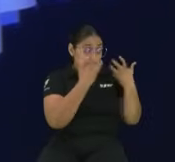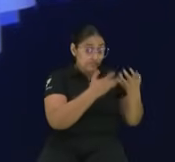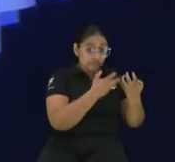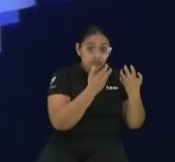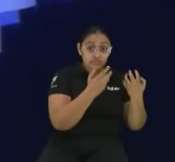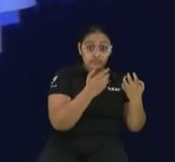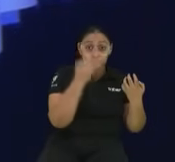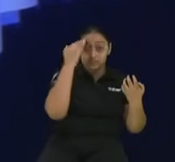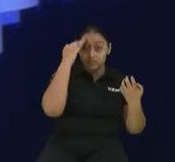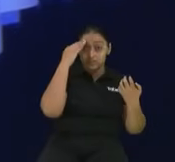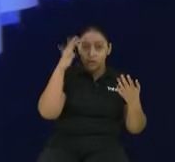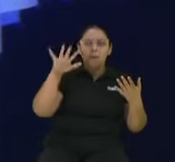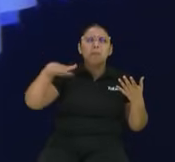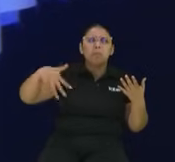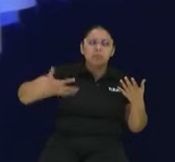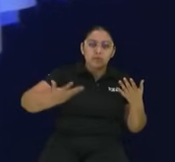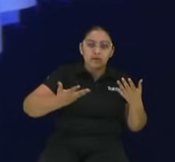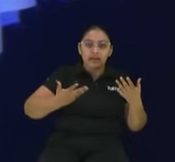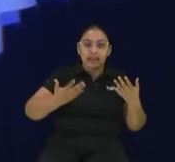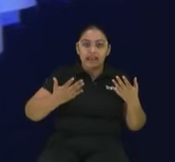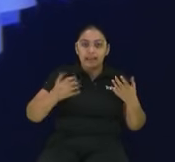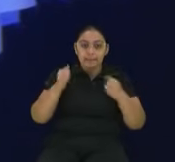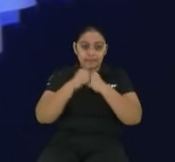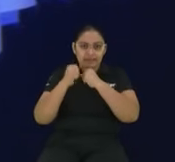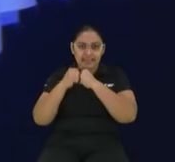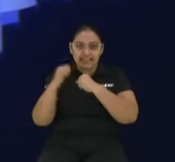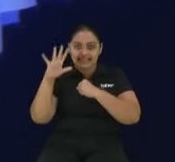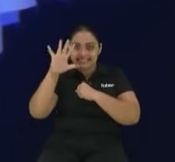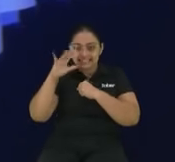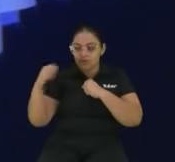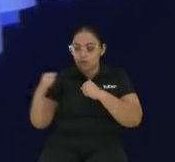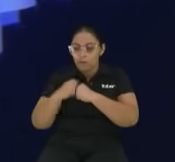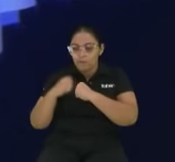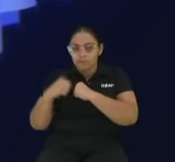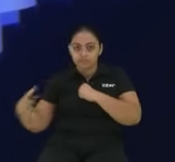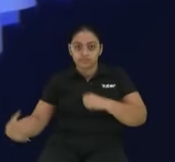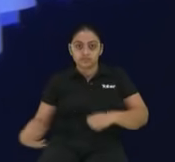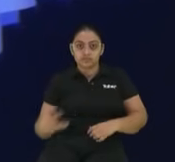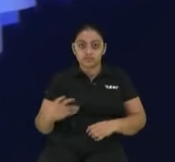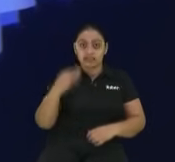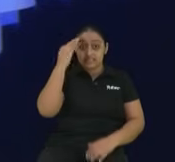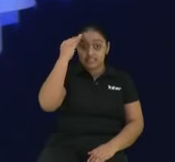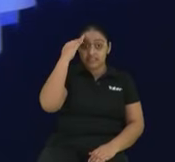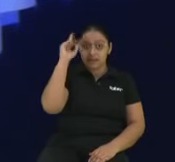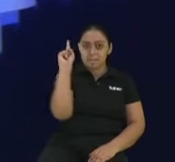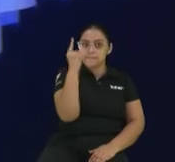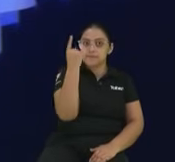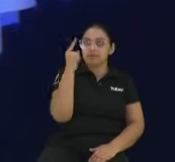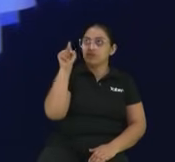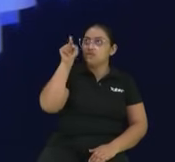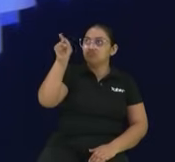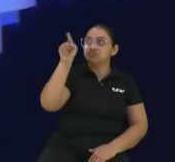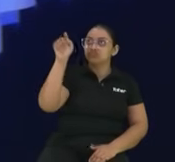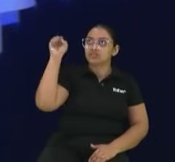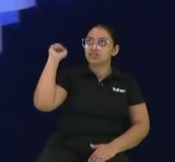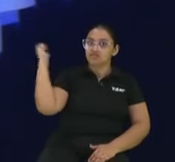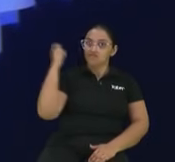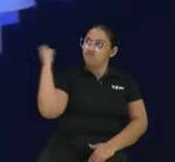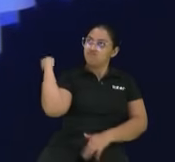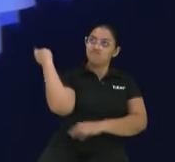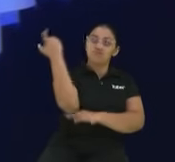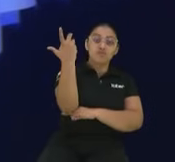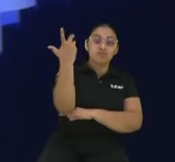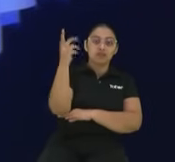cual escogió varias piedras David a la hora de combatir era porque sabía que primero le pegaba a él y luego venían sus hermanos bonito